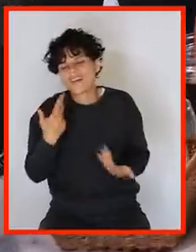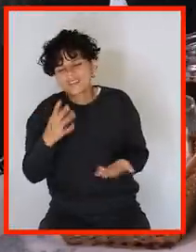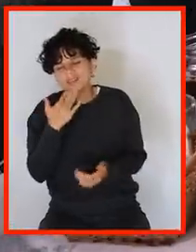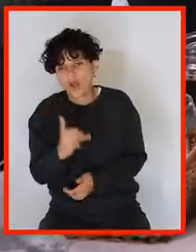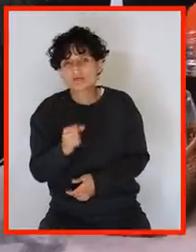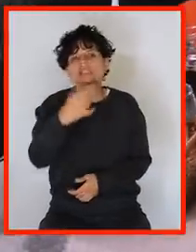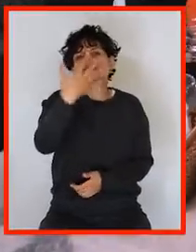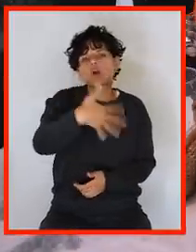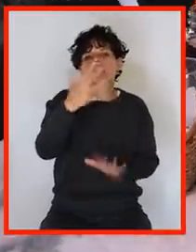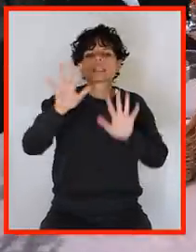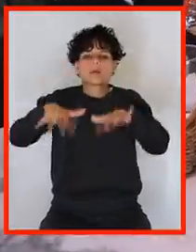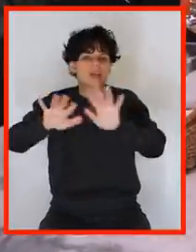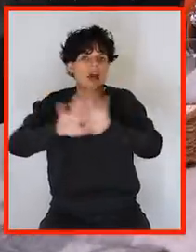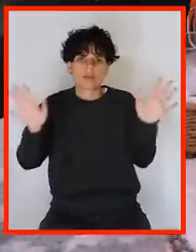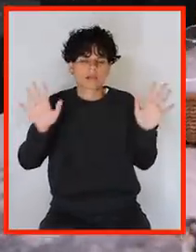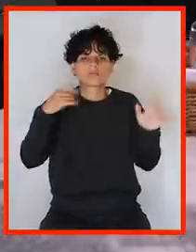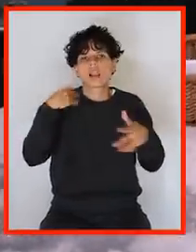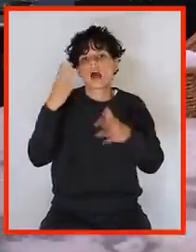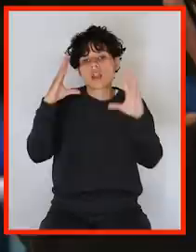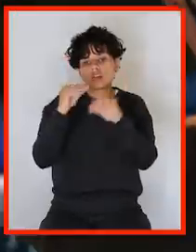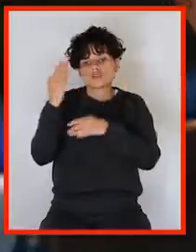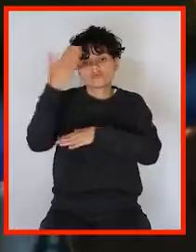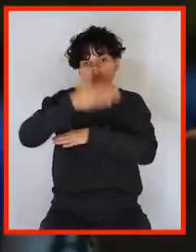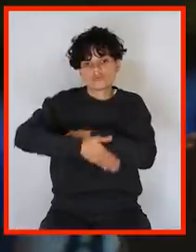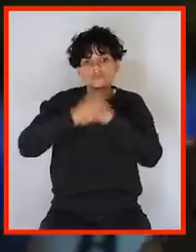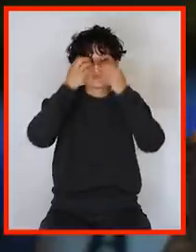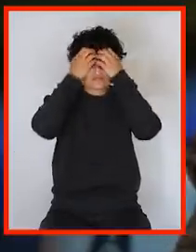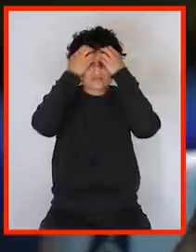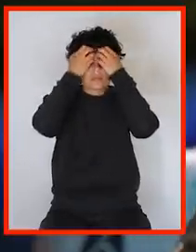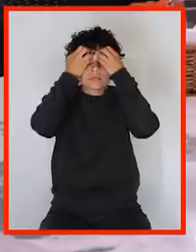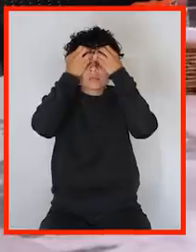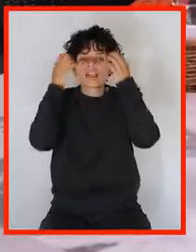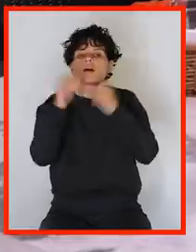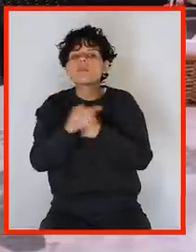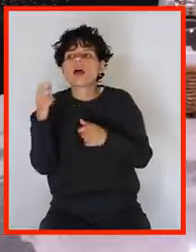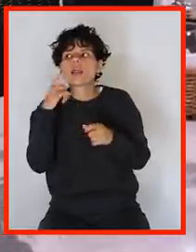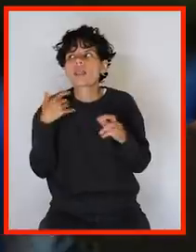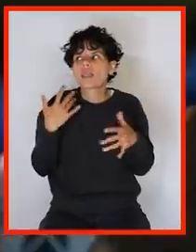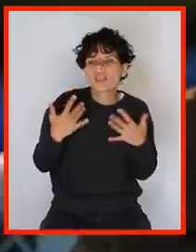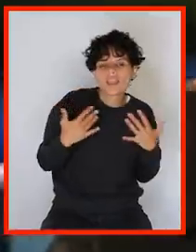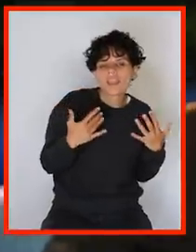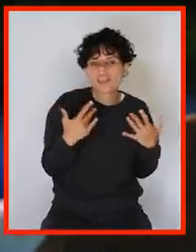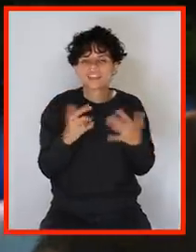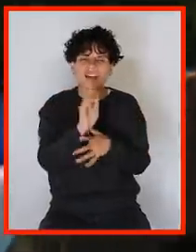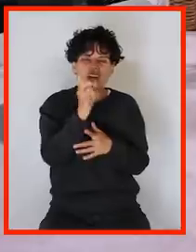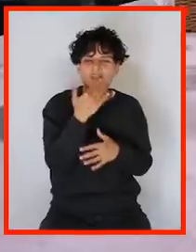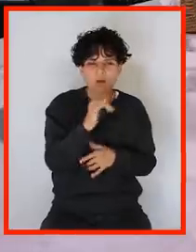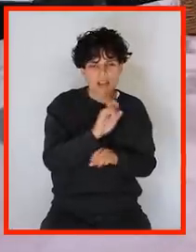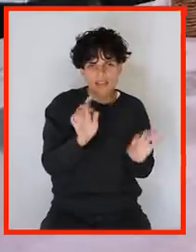como te digo, de 5. De 5 lucas. 10 lucas. Ya. Toda la noche. Después llamamos a amiga. Y... Ah, no, es broma.